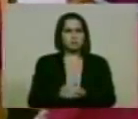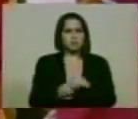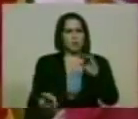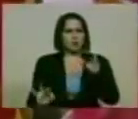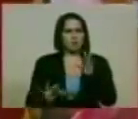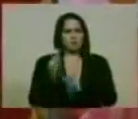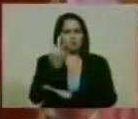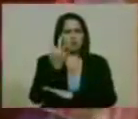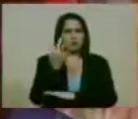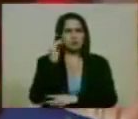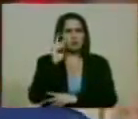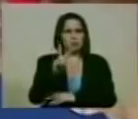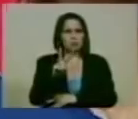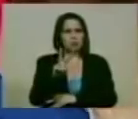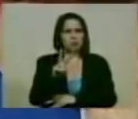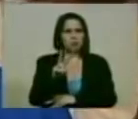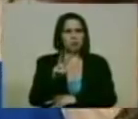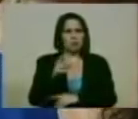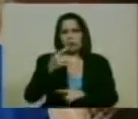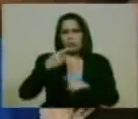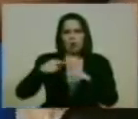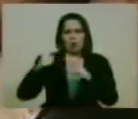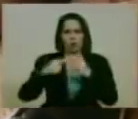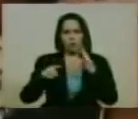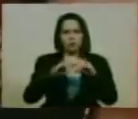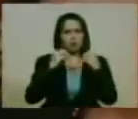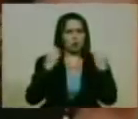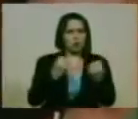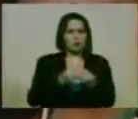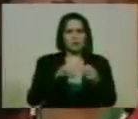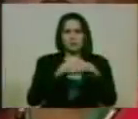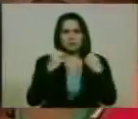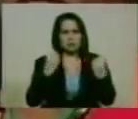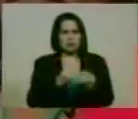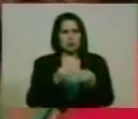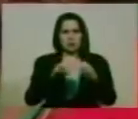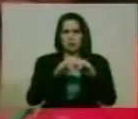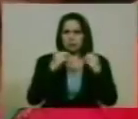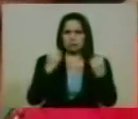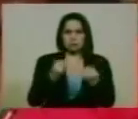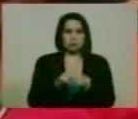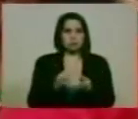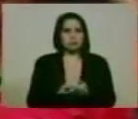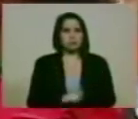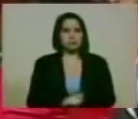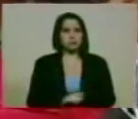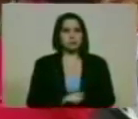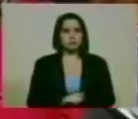FUNDACIDI, de CALAIRA y de MOPIVE. MOPIVE.